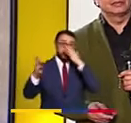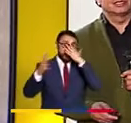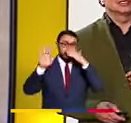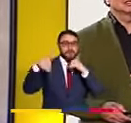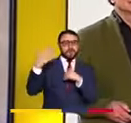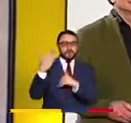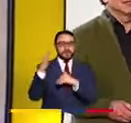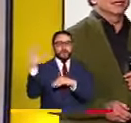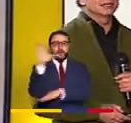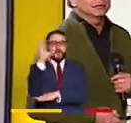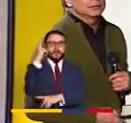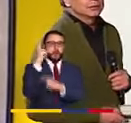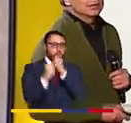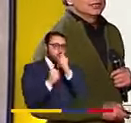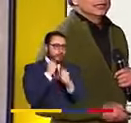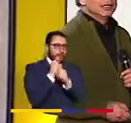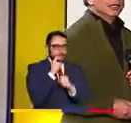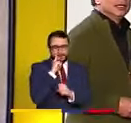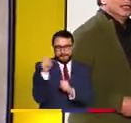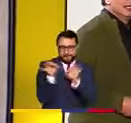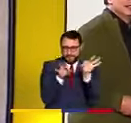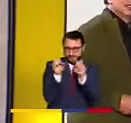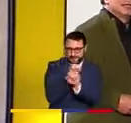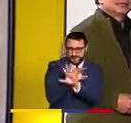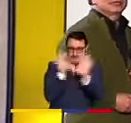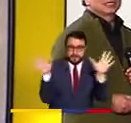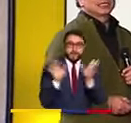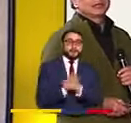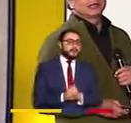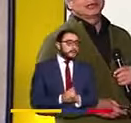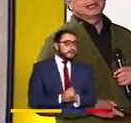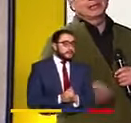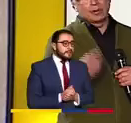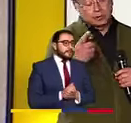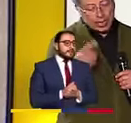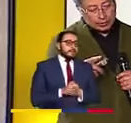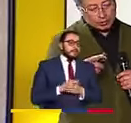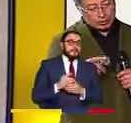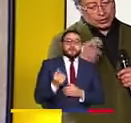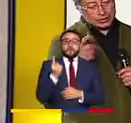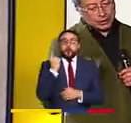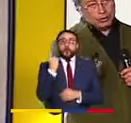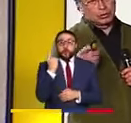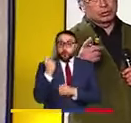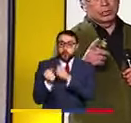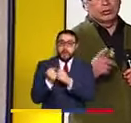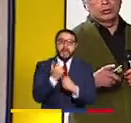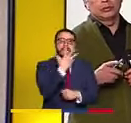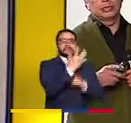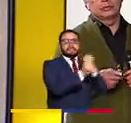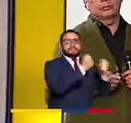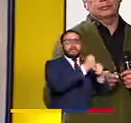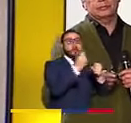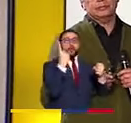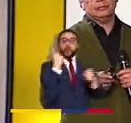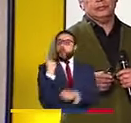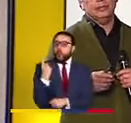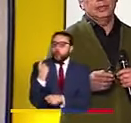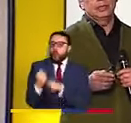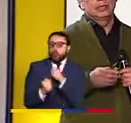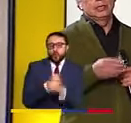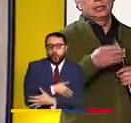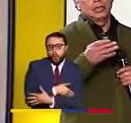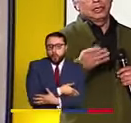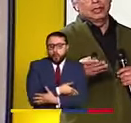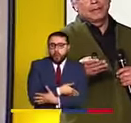año, vamos a explicar esto. Tasa de mortalidad en menores de un año, no de 5, sino de un año.